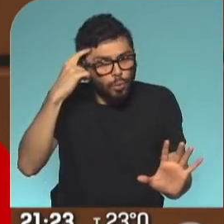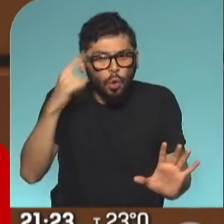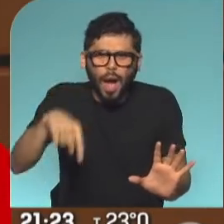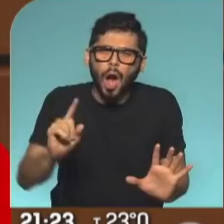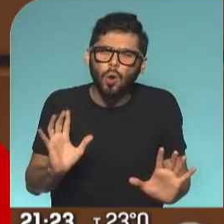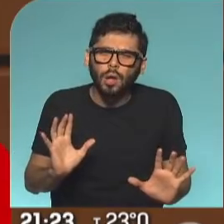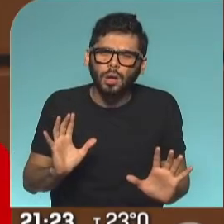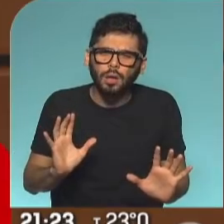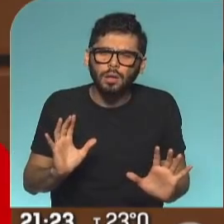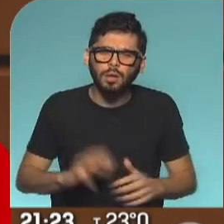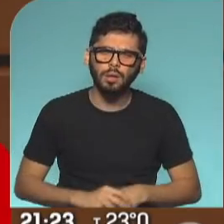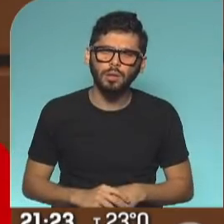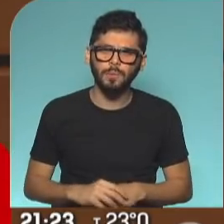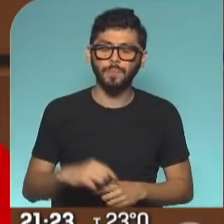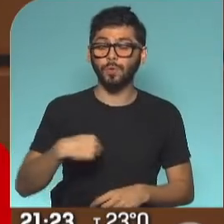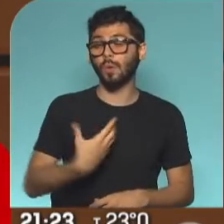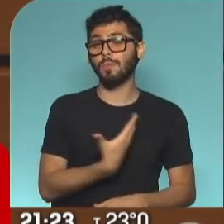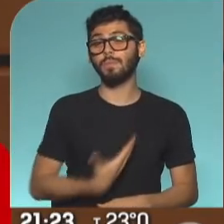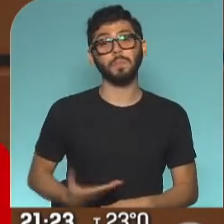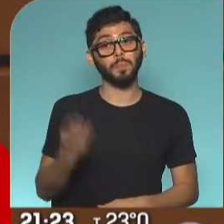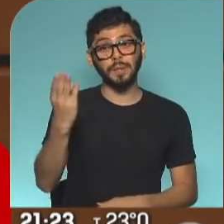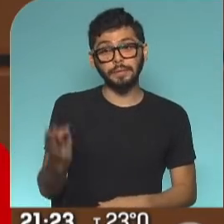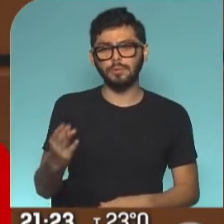Nosotros, le comentaba hoy al presidente,